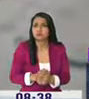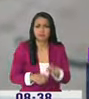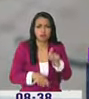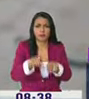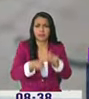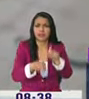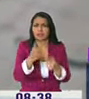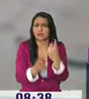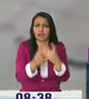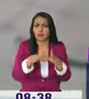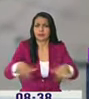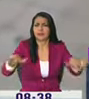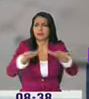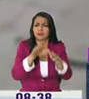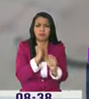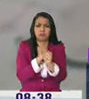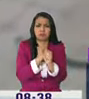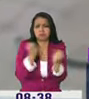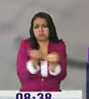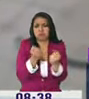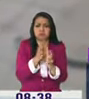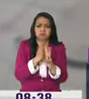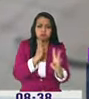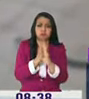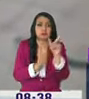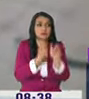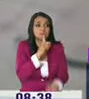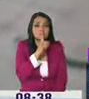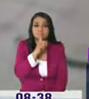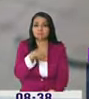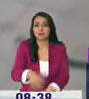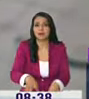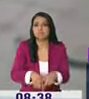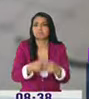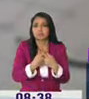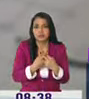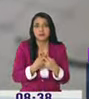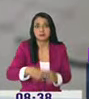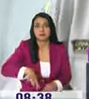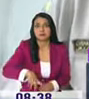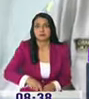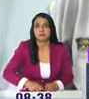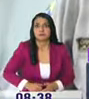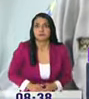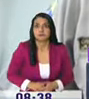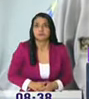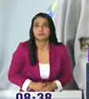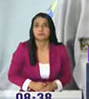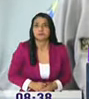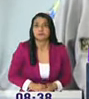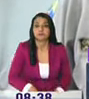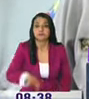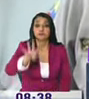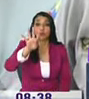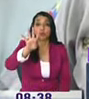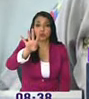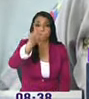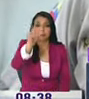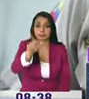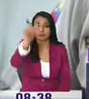con insultos obligan a los clientes a no decir nada y empiezan los minutos de pesadilla. Son cuatro, tres los